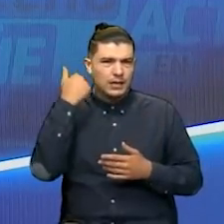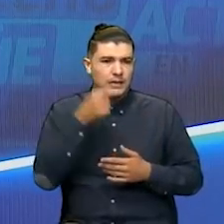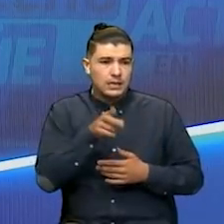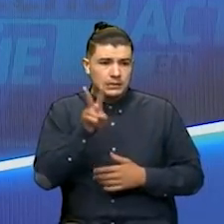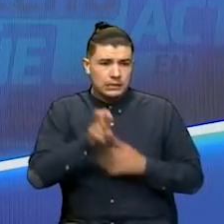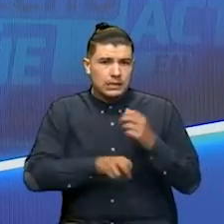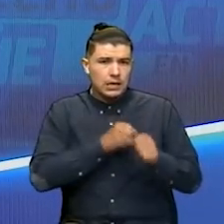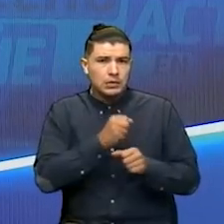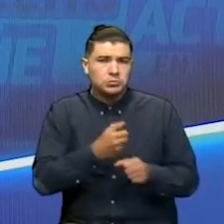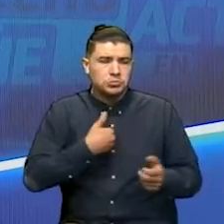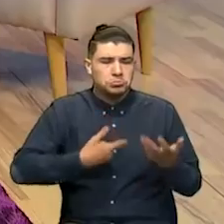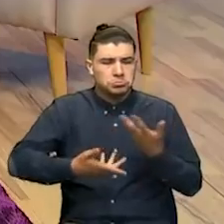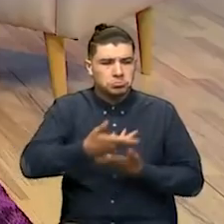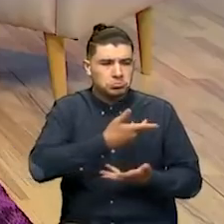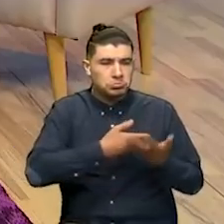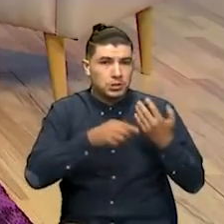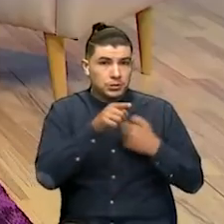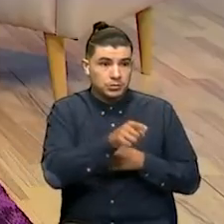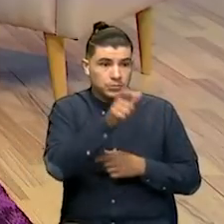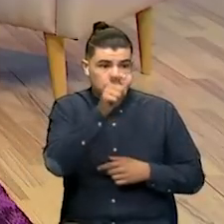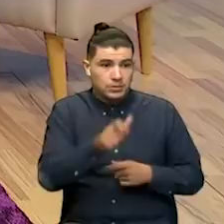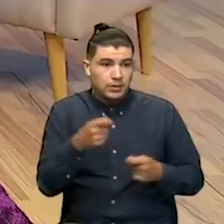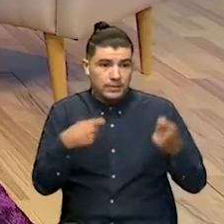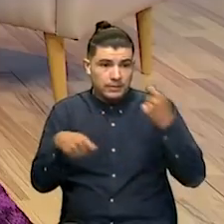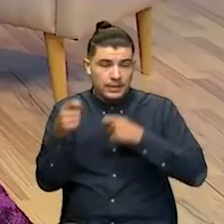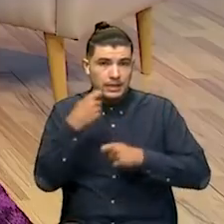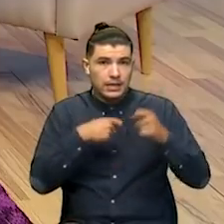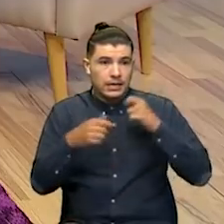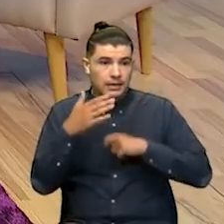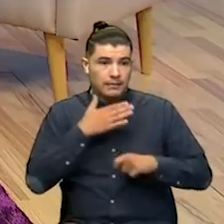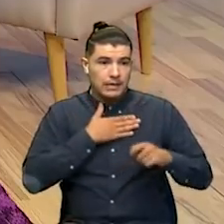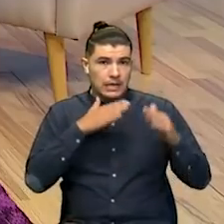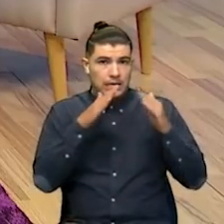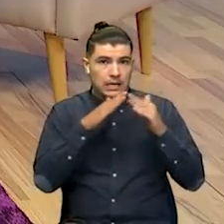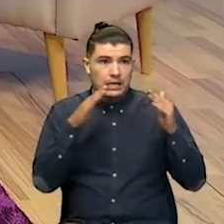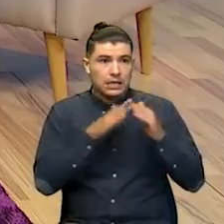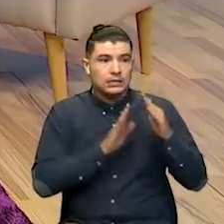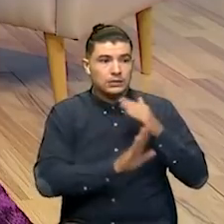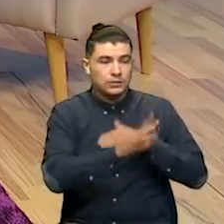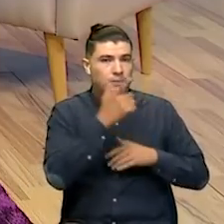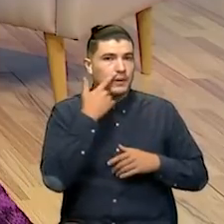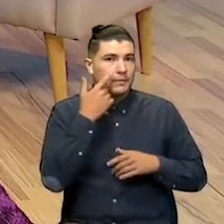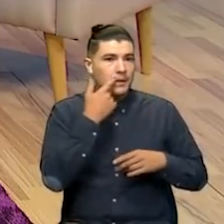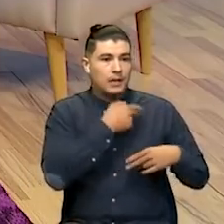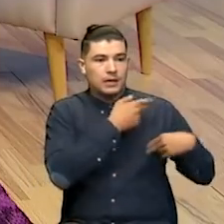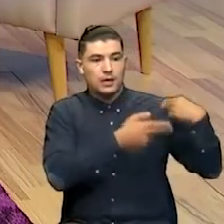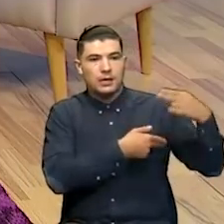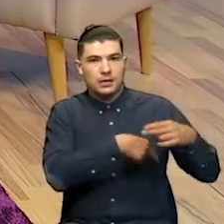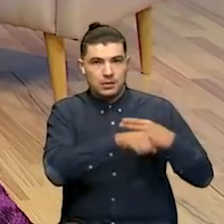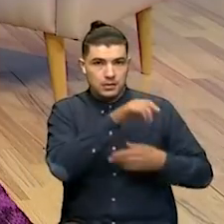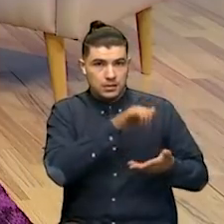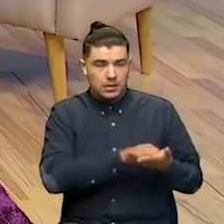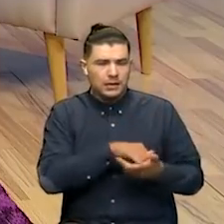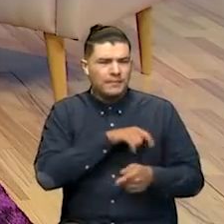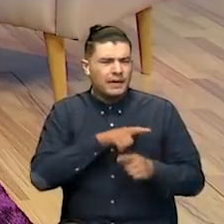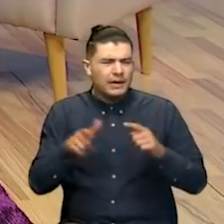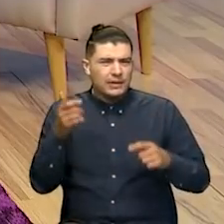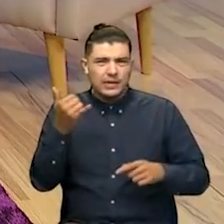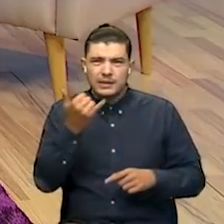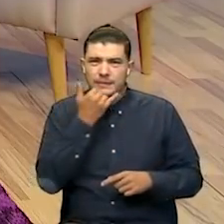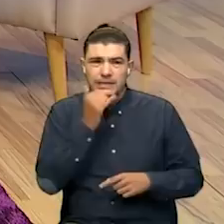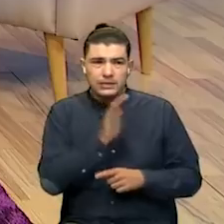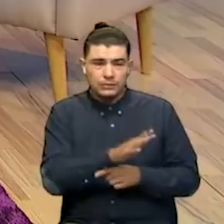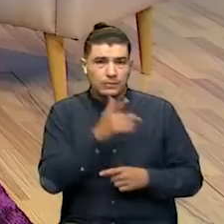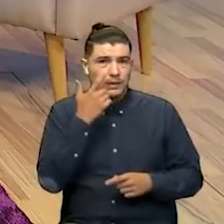17 años. Uh-huh. Él me vendió la casa escondida mía al papá de él. Resulta que el papá